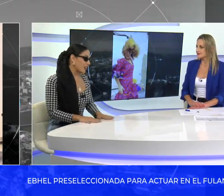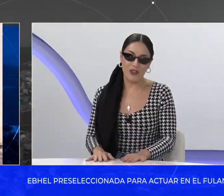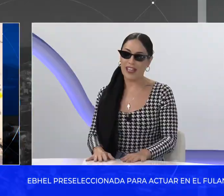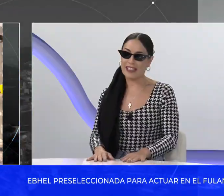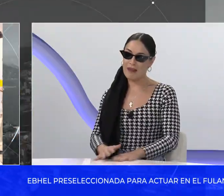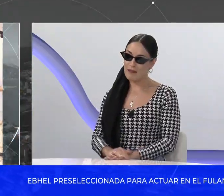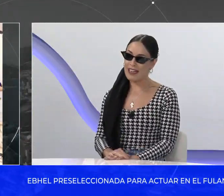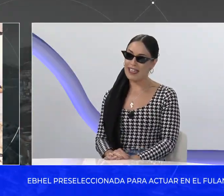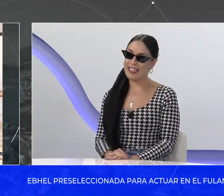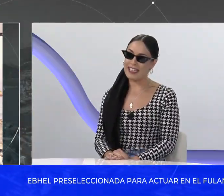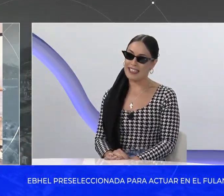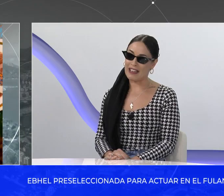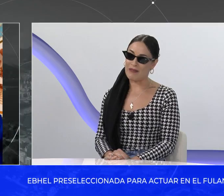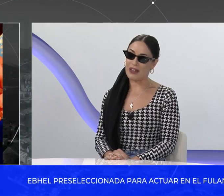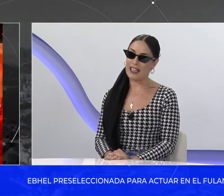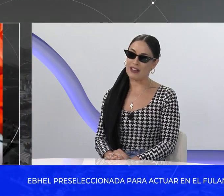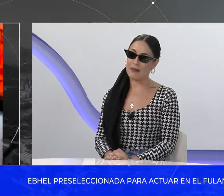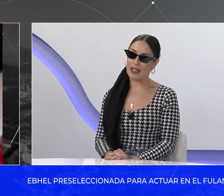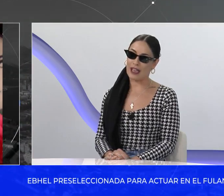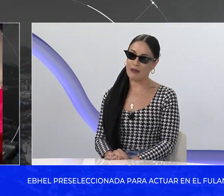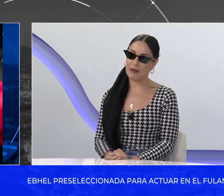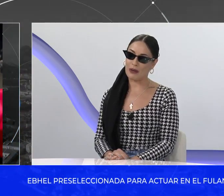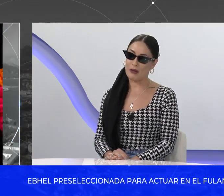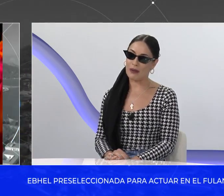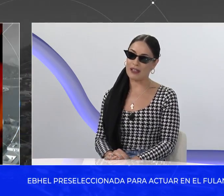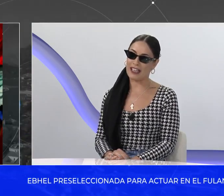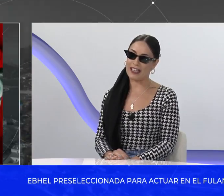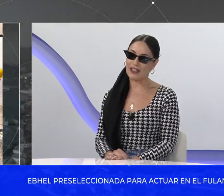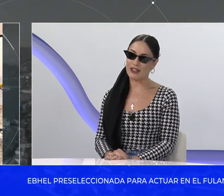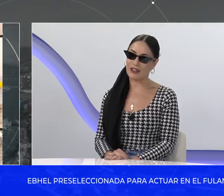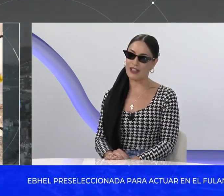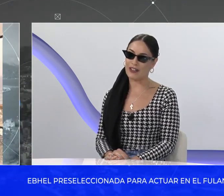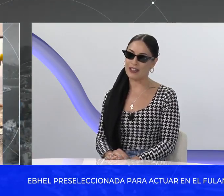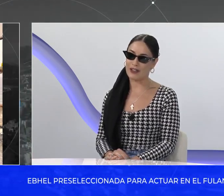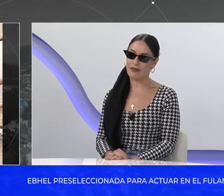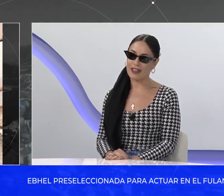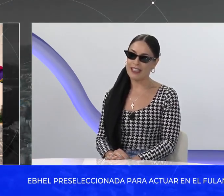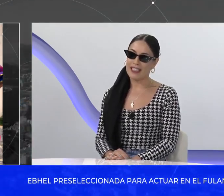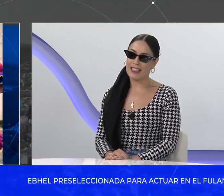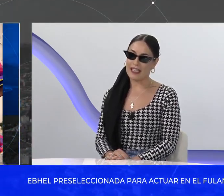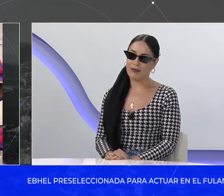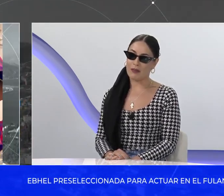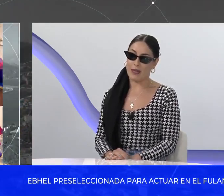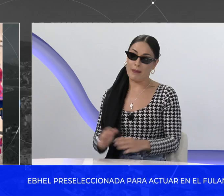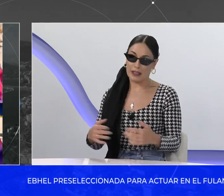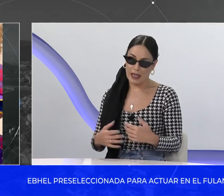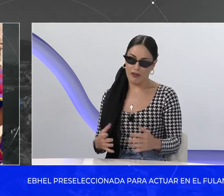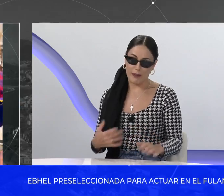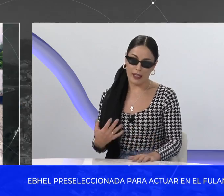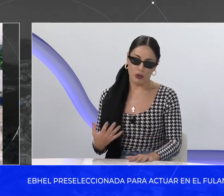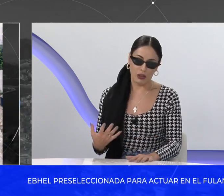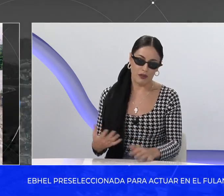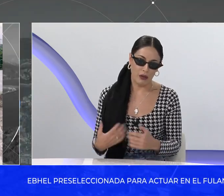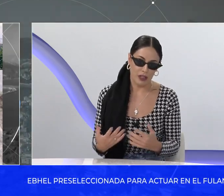todo es una trampa eh hemos querido también hacer un poco apología de eso no de lo que son eh Para mí el traje de